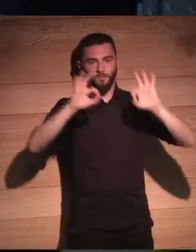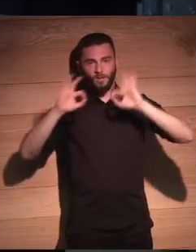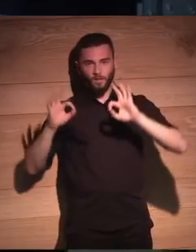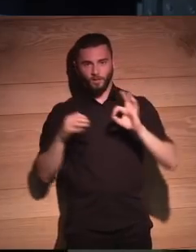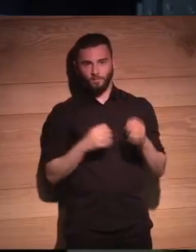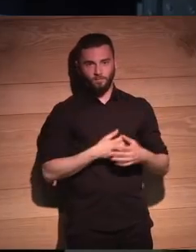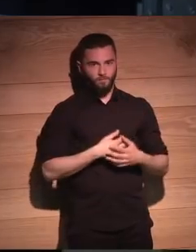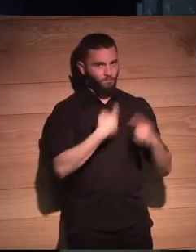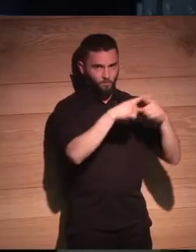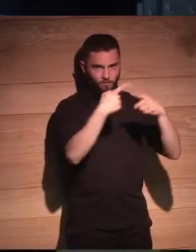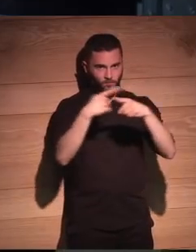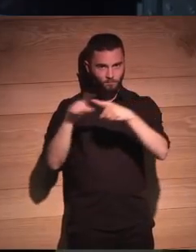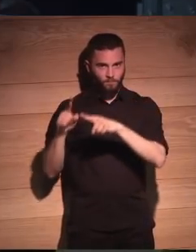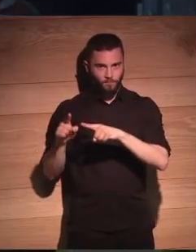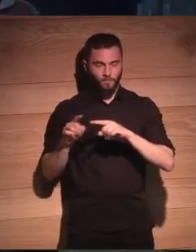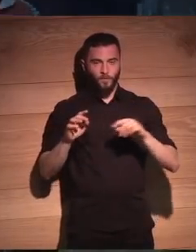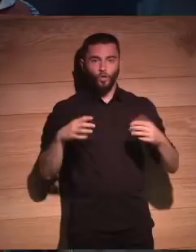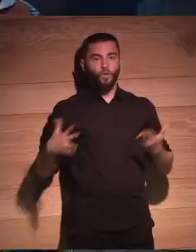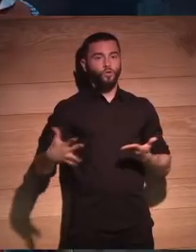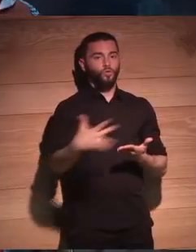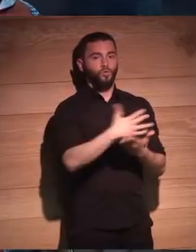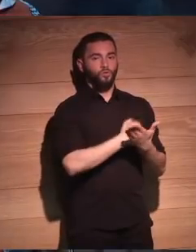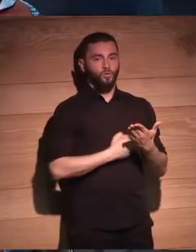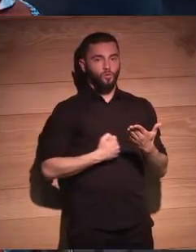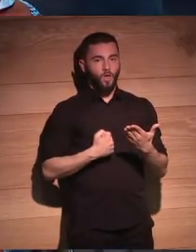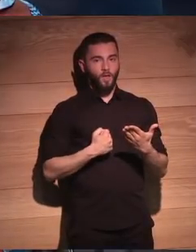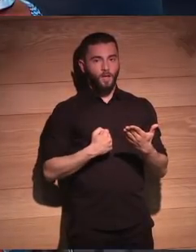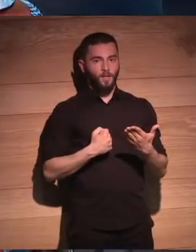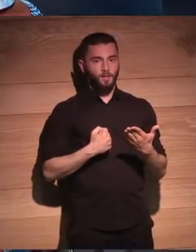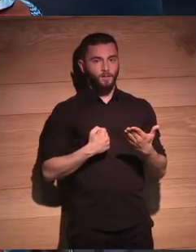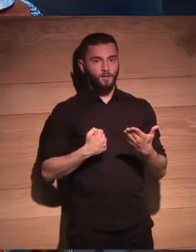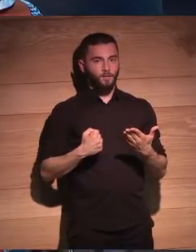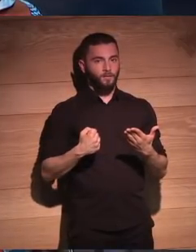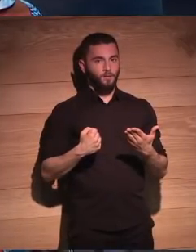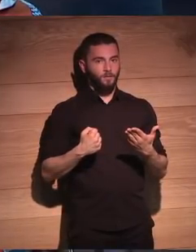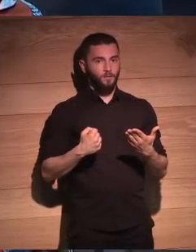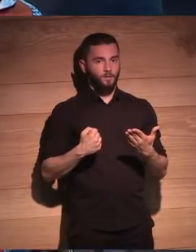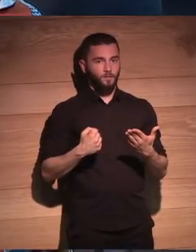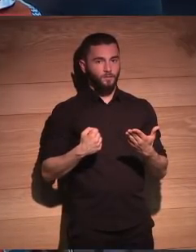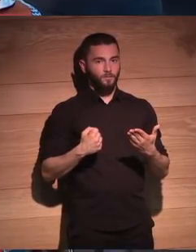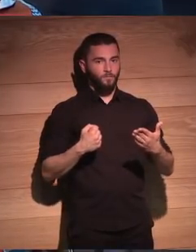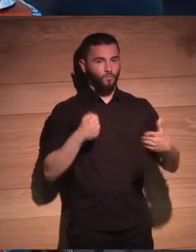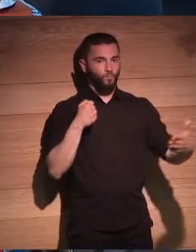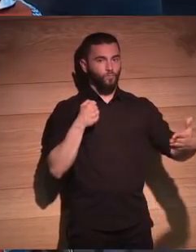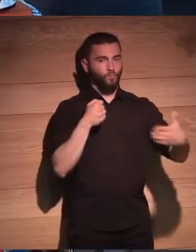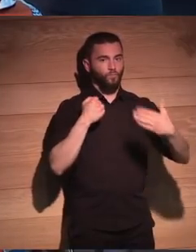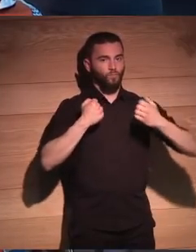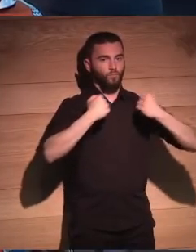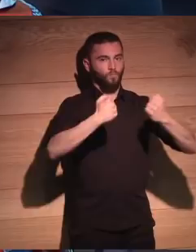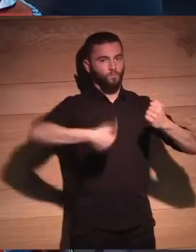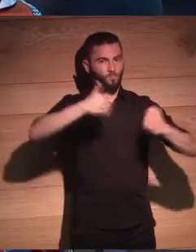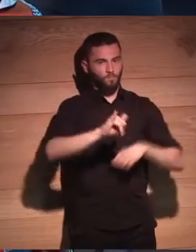suyo, todas tienen un alcance mayor. Quiero decir, tienen como